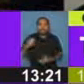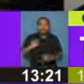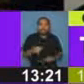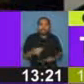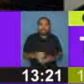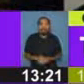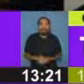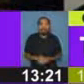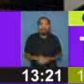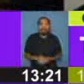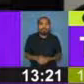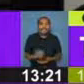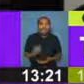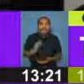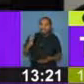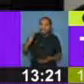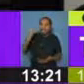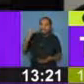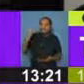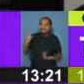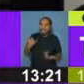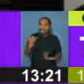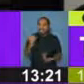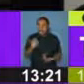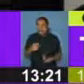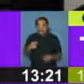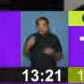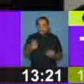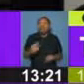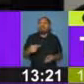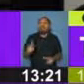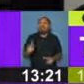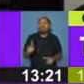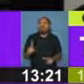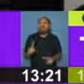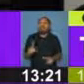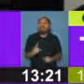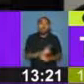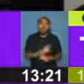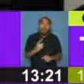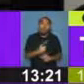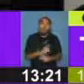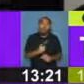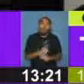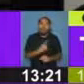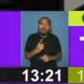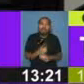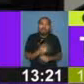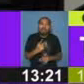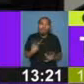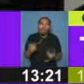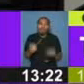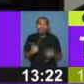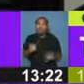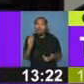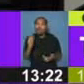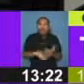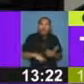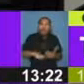ha entregado el año pasado Pero hay que pedir la autorización de etcétera etcétera porque son